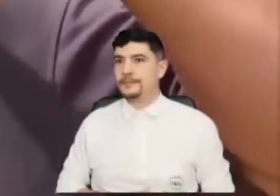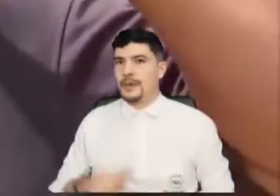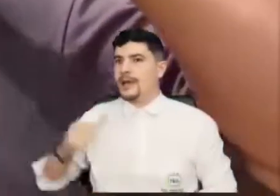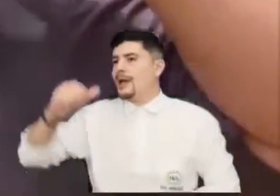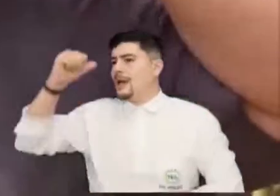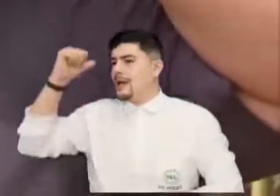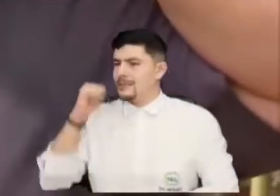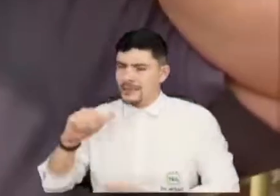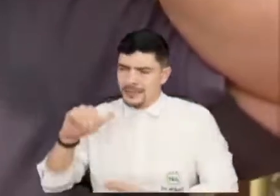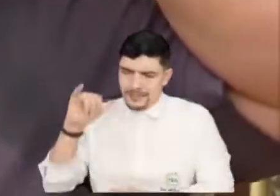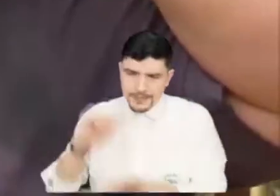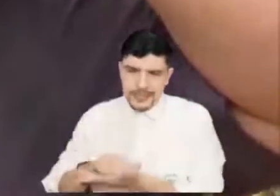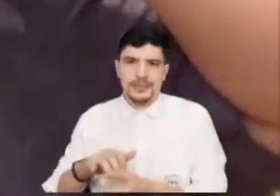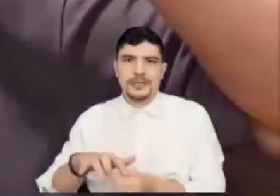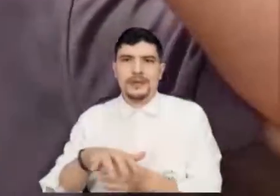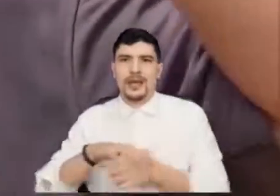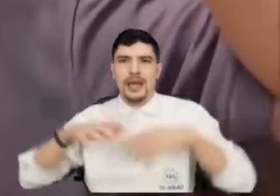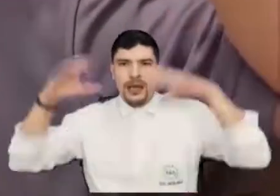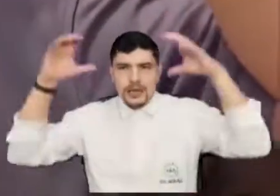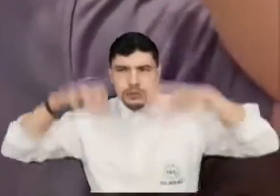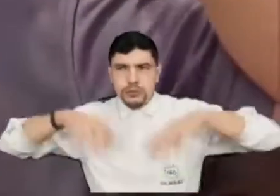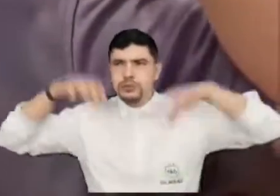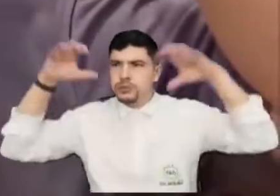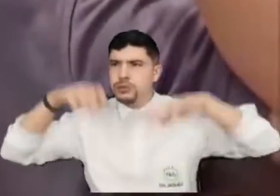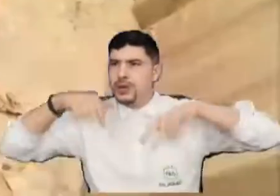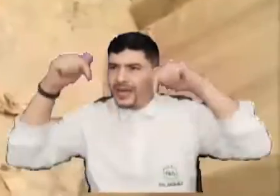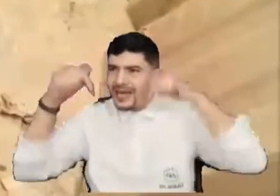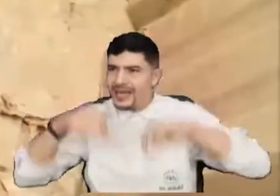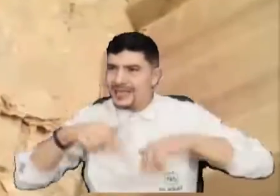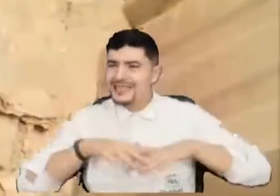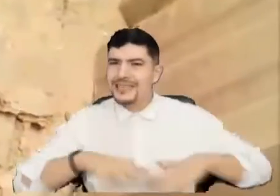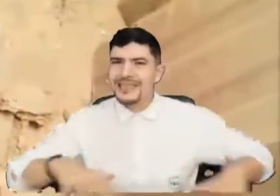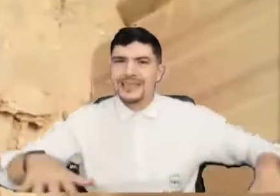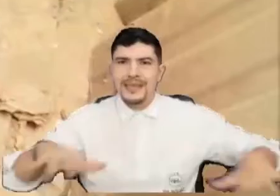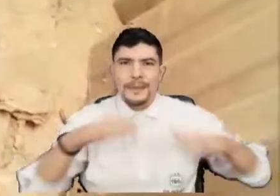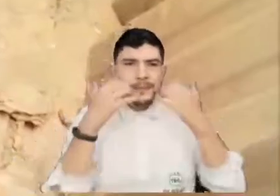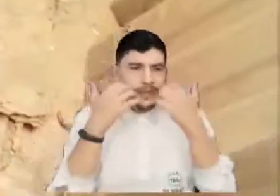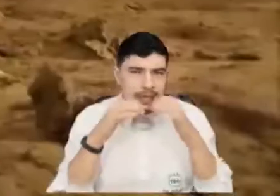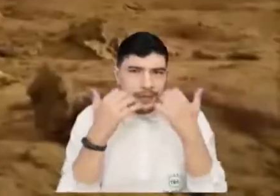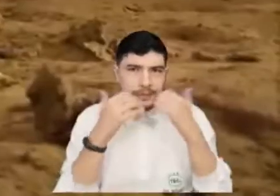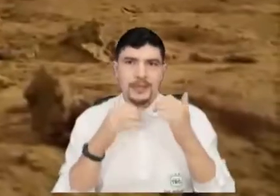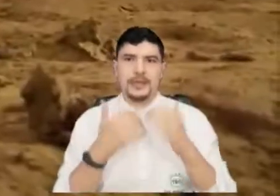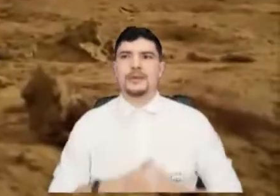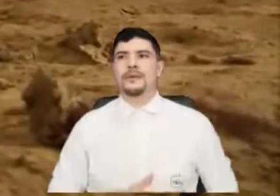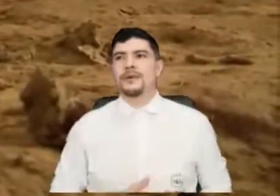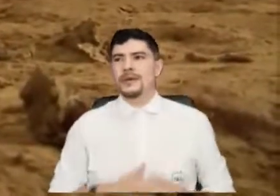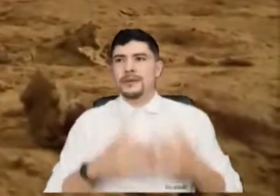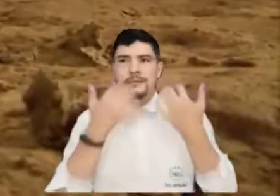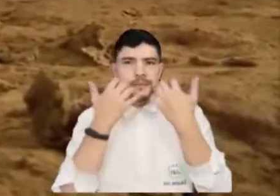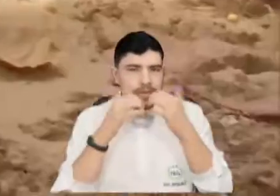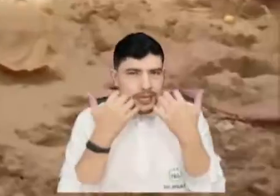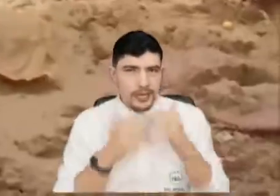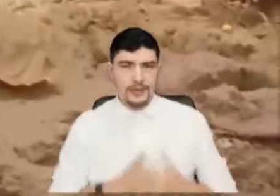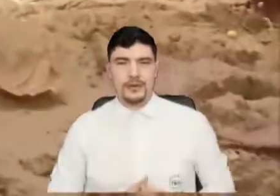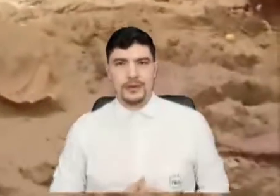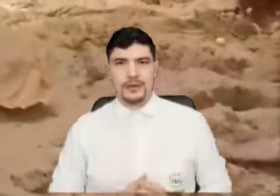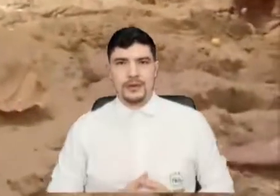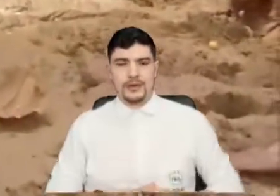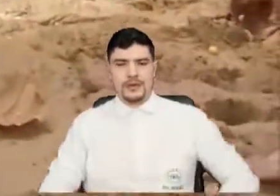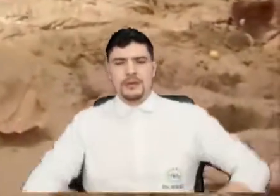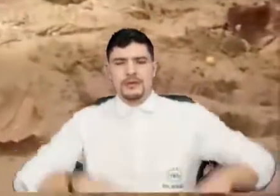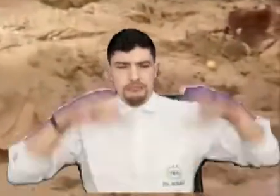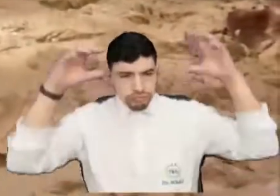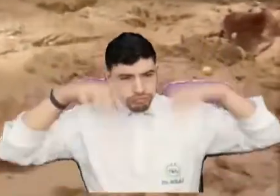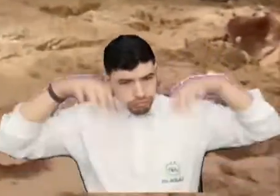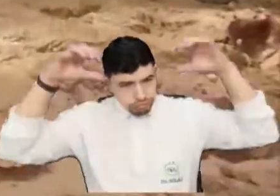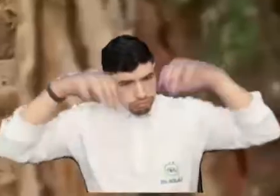se pone un lago, pero mejor dicho, da miedo cuando se pone a llover, que mejor dicho, tumba las casas,